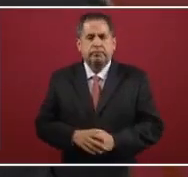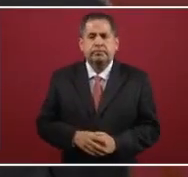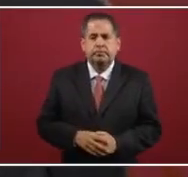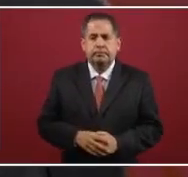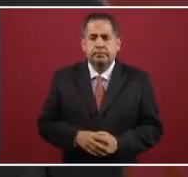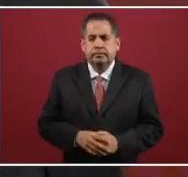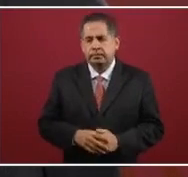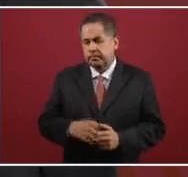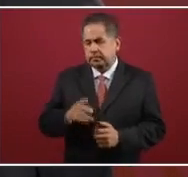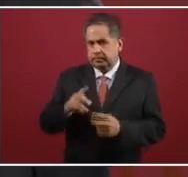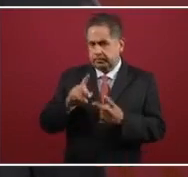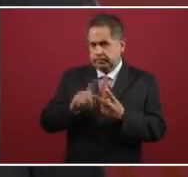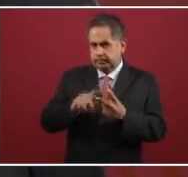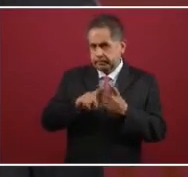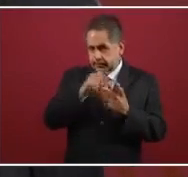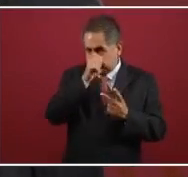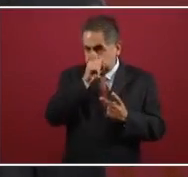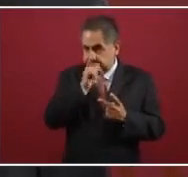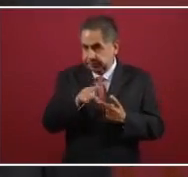Lo segundo tiene que ver